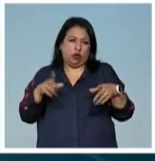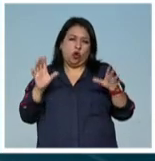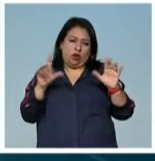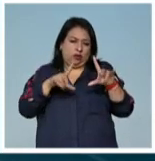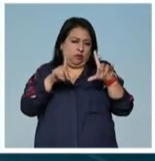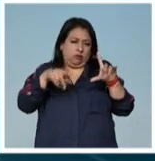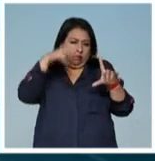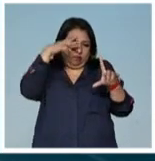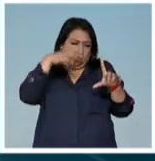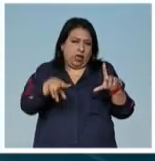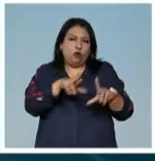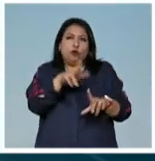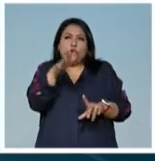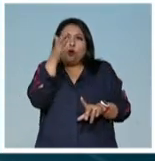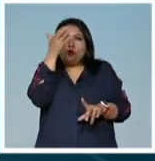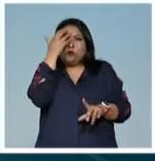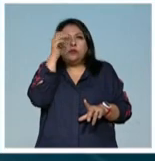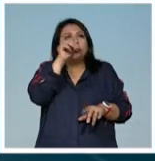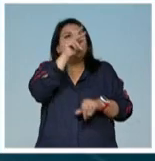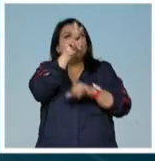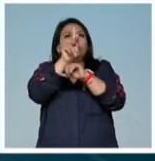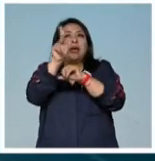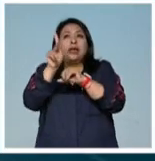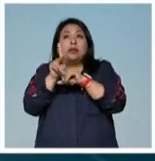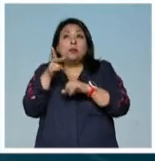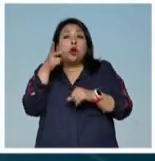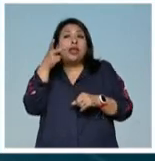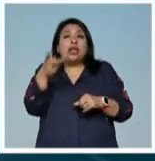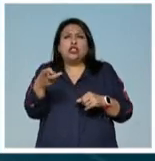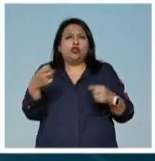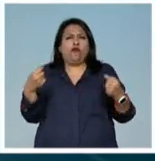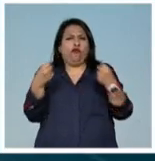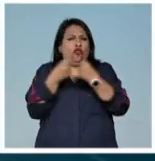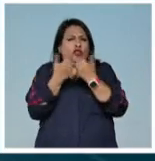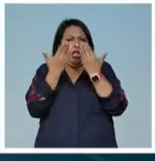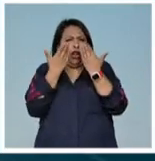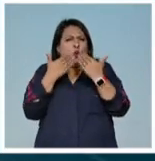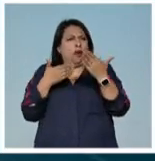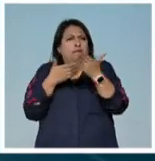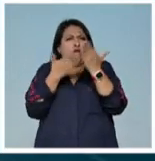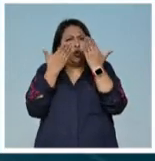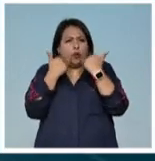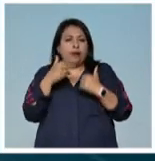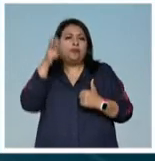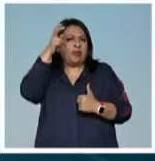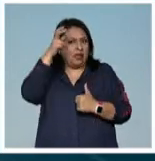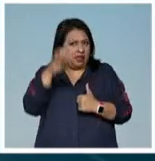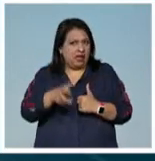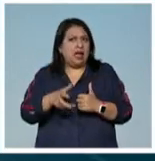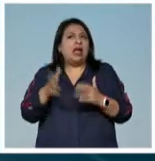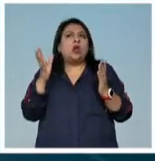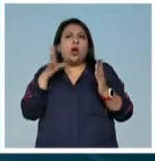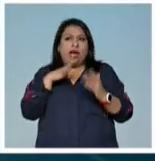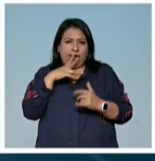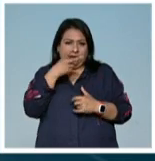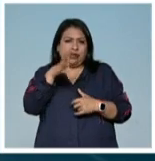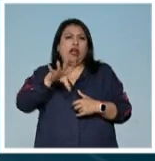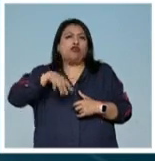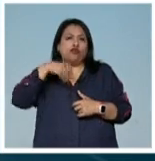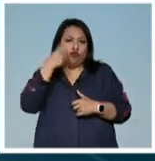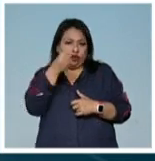mexicanos, y para el reconocimiento en otros países, porque esto no tiene frontera, pues Hidalgo está haciendo este tipo de